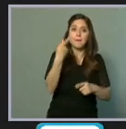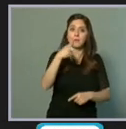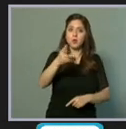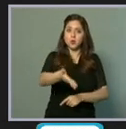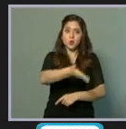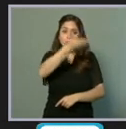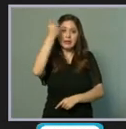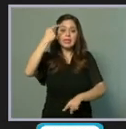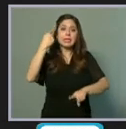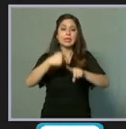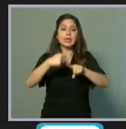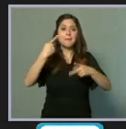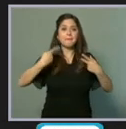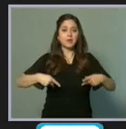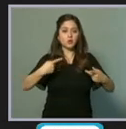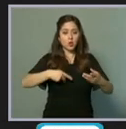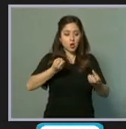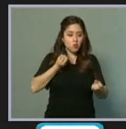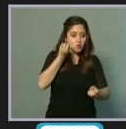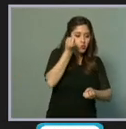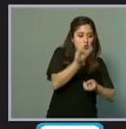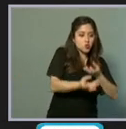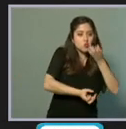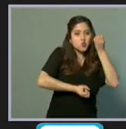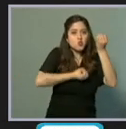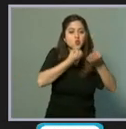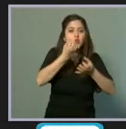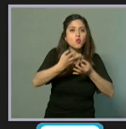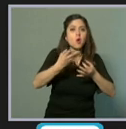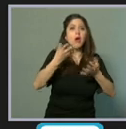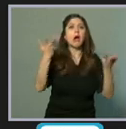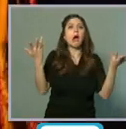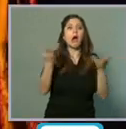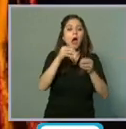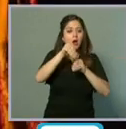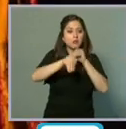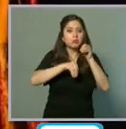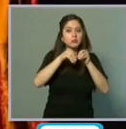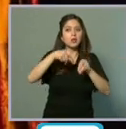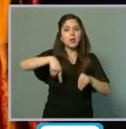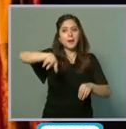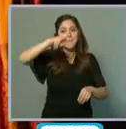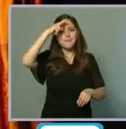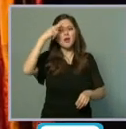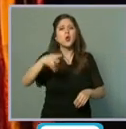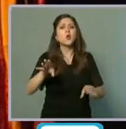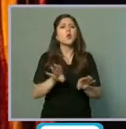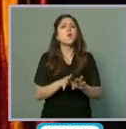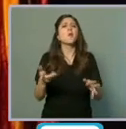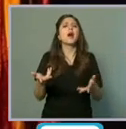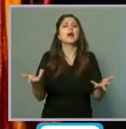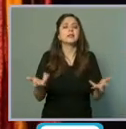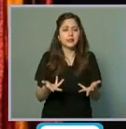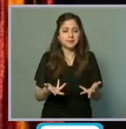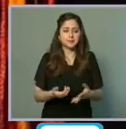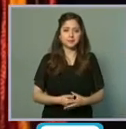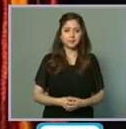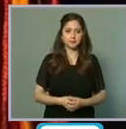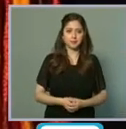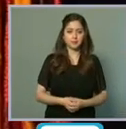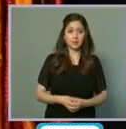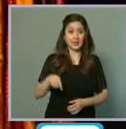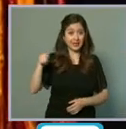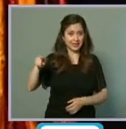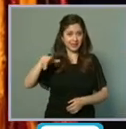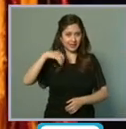el arreglista es mexicano, ¿no? O sea, ¿qué es lo que Claro. nos va a presentar este festival y cómo podemos arraigarlo? Lo que quiere México Raíz y Fusión es una